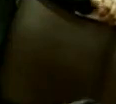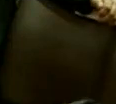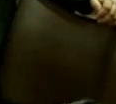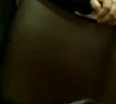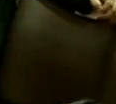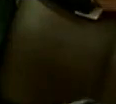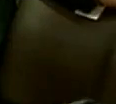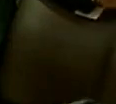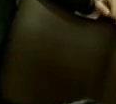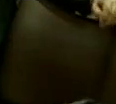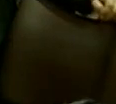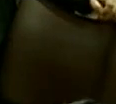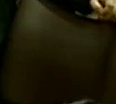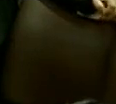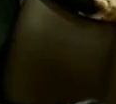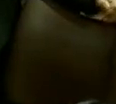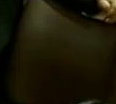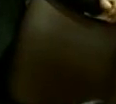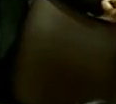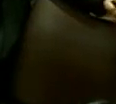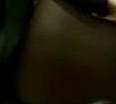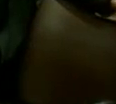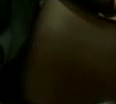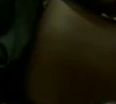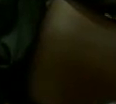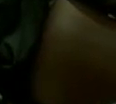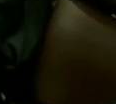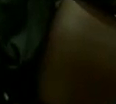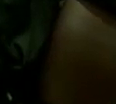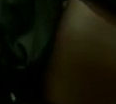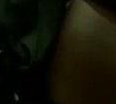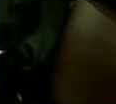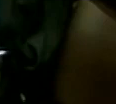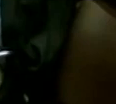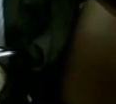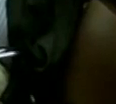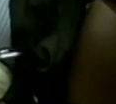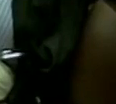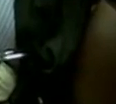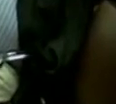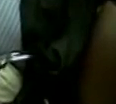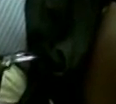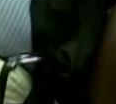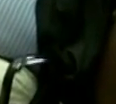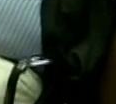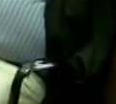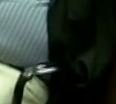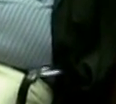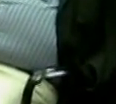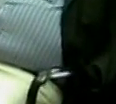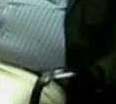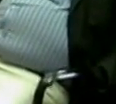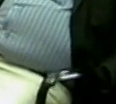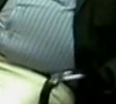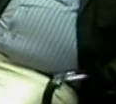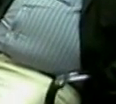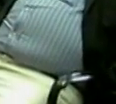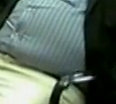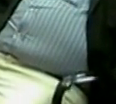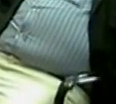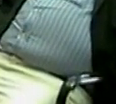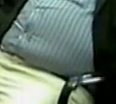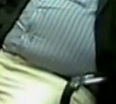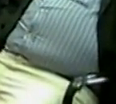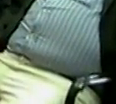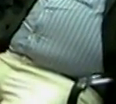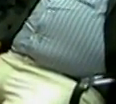garantizando la patria bolivariana como una patria capaz de sobreponerse a las dificultades. Hemos visto en